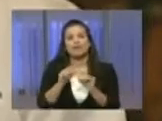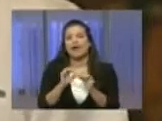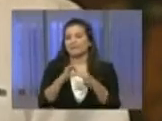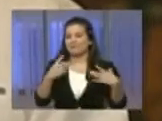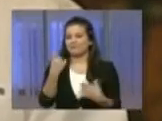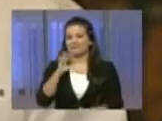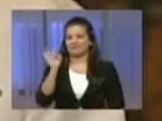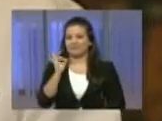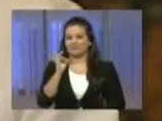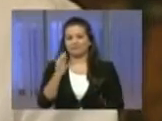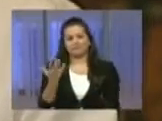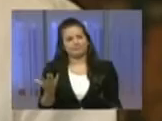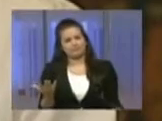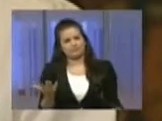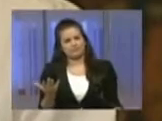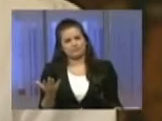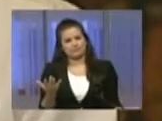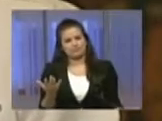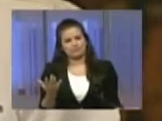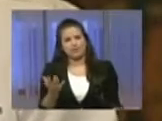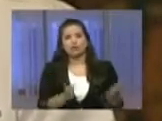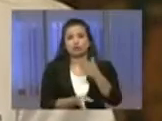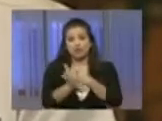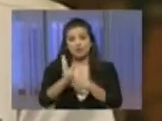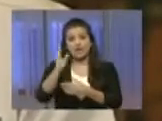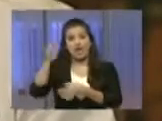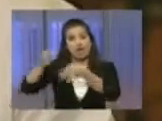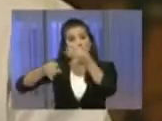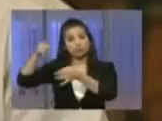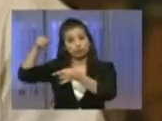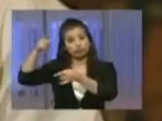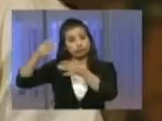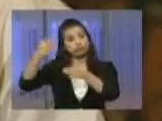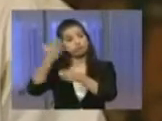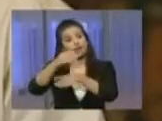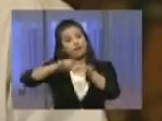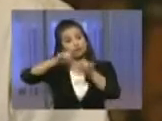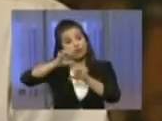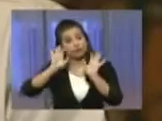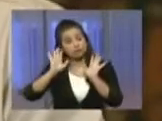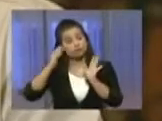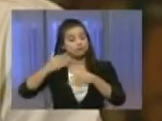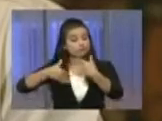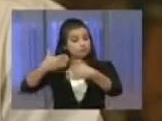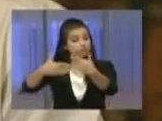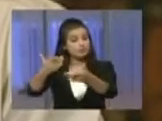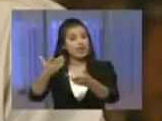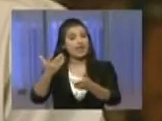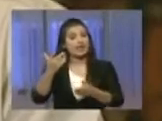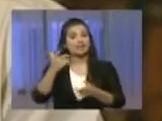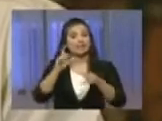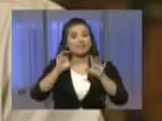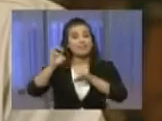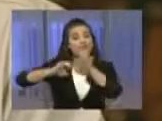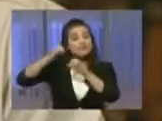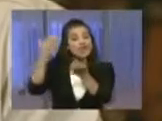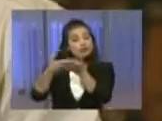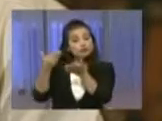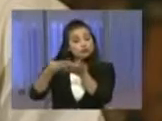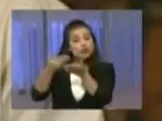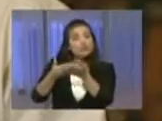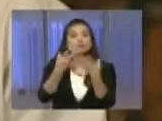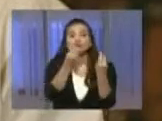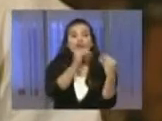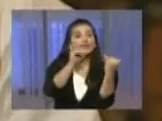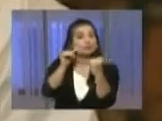firma todavía está ese proceso en evolución el proceso de las eh de las de las demandas que se